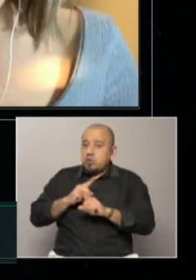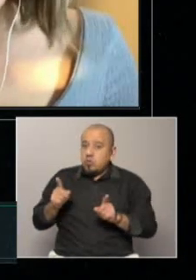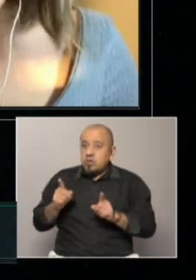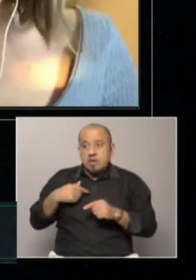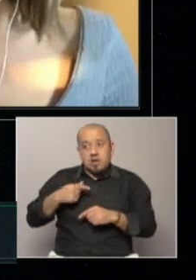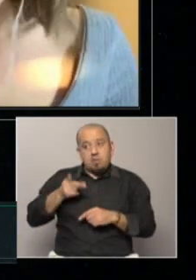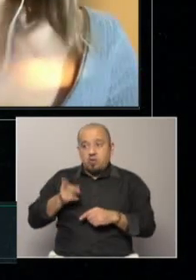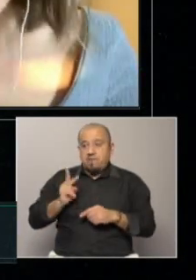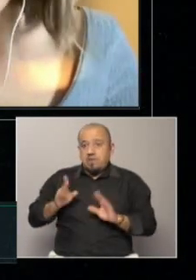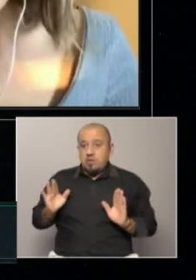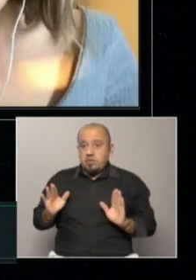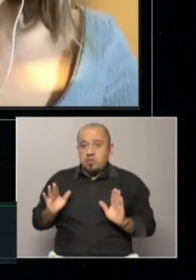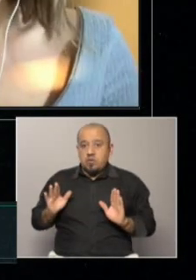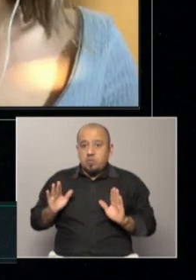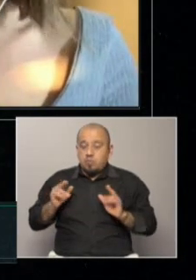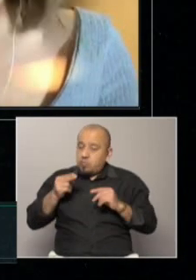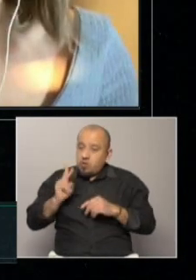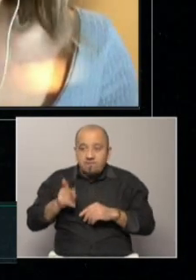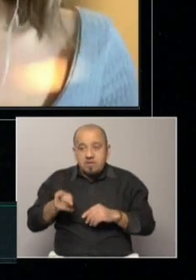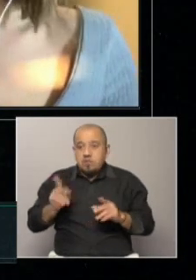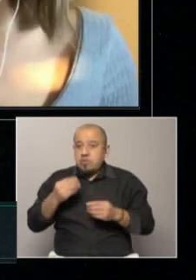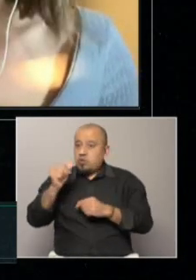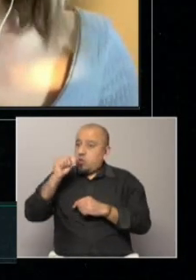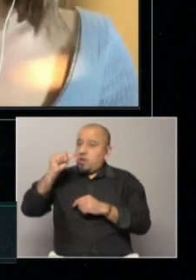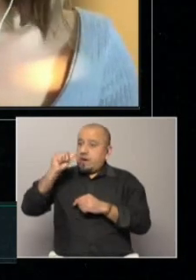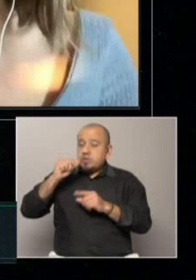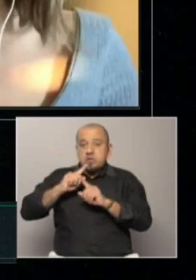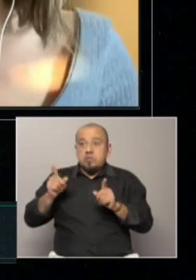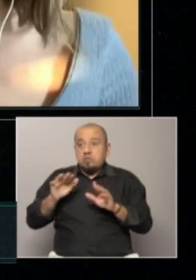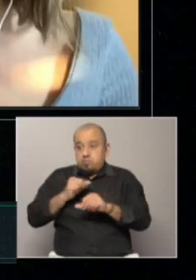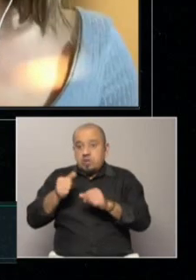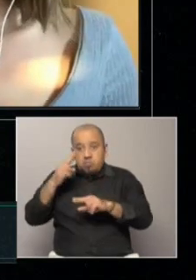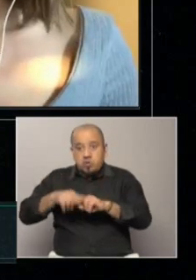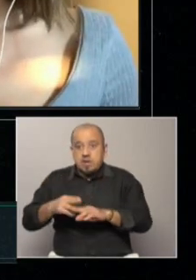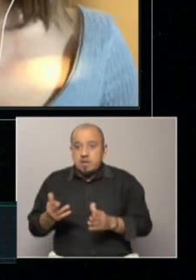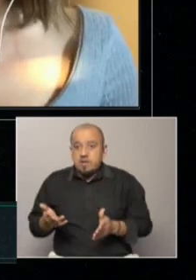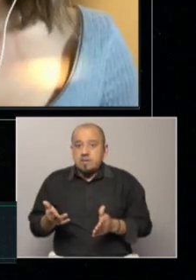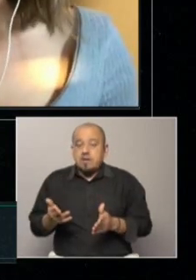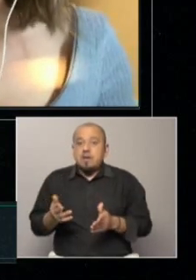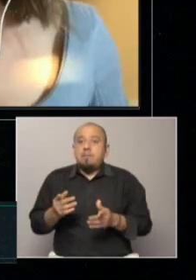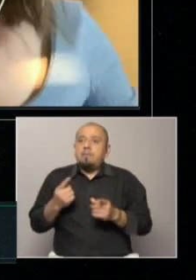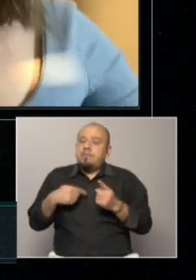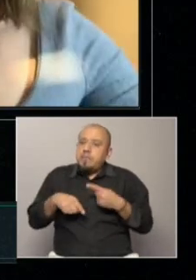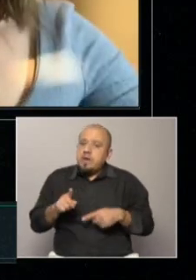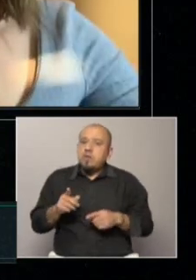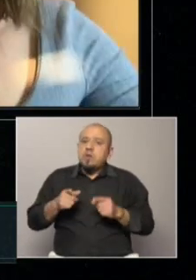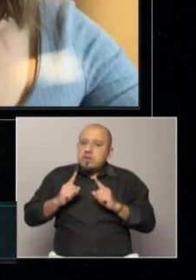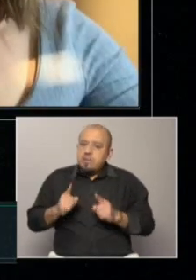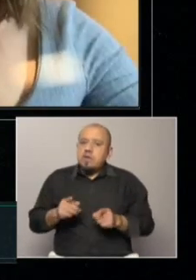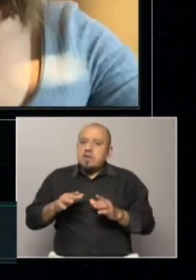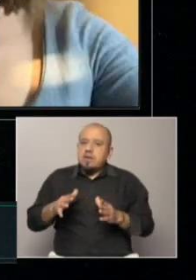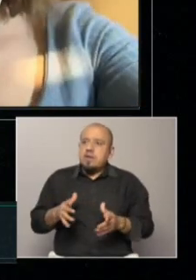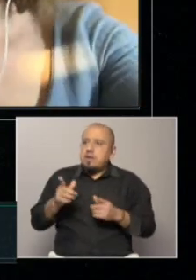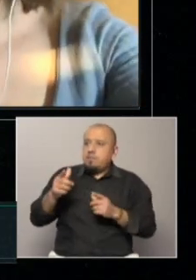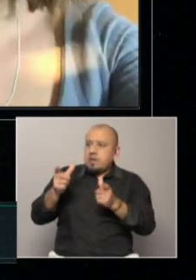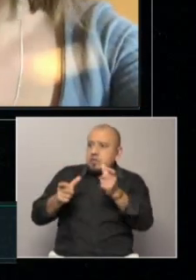prohibida la venta para el consumo personal porque es muy nocivo, al punto que te puede llevar a la muerte. Pero además que a partir de eso...